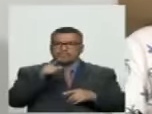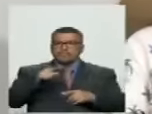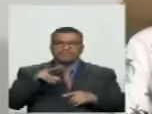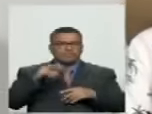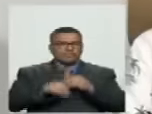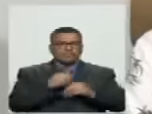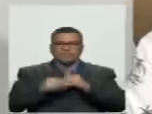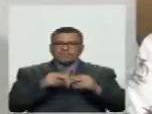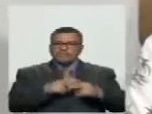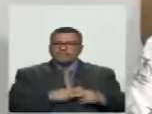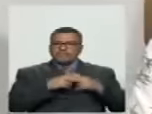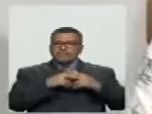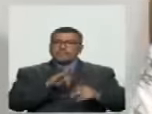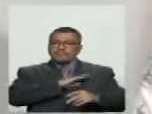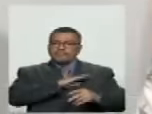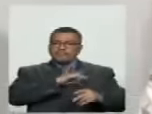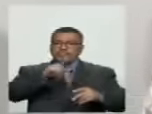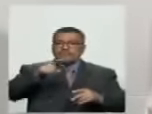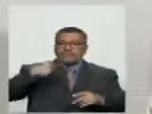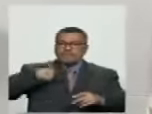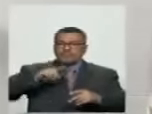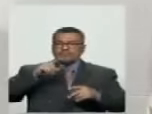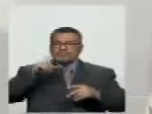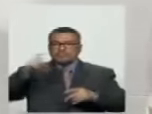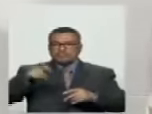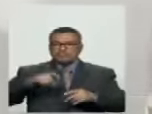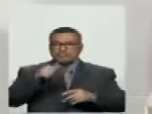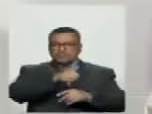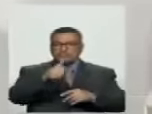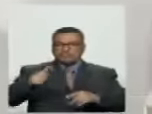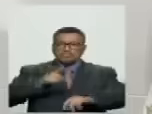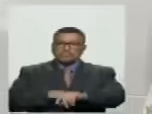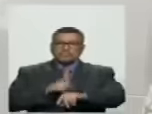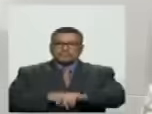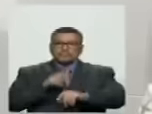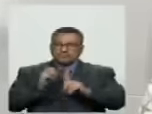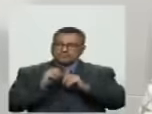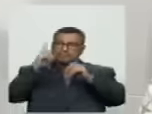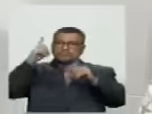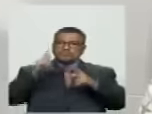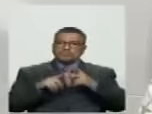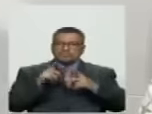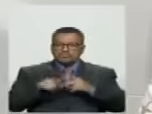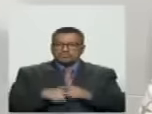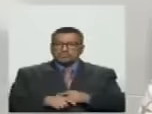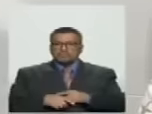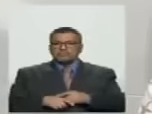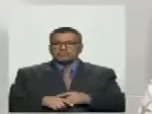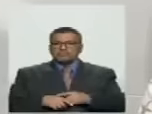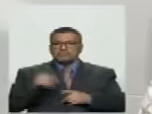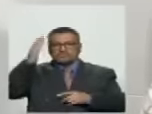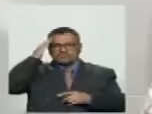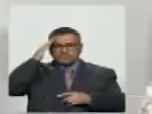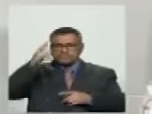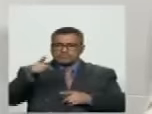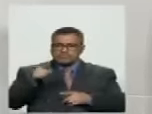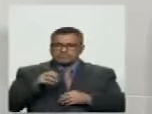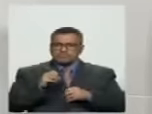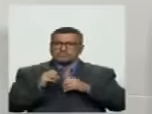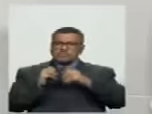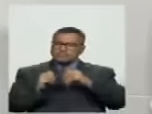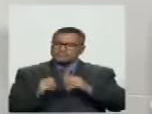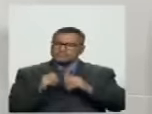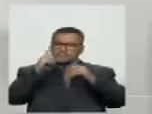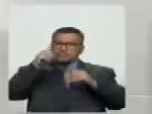es voluntario. Eso es que tú necesitas que cada cierto tiempo se te active la dopamina. ¿Y saben qué otra cosa activa la